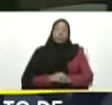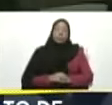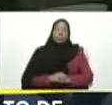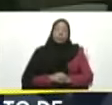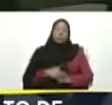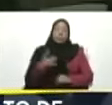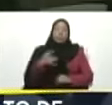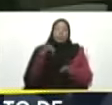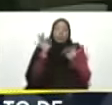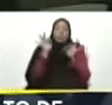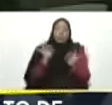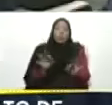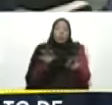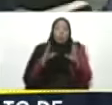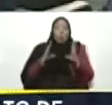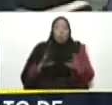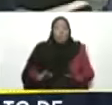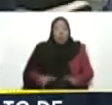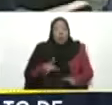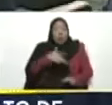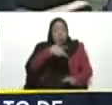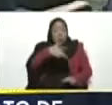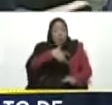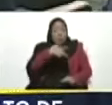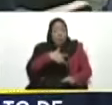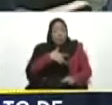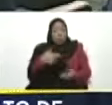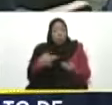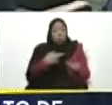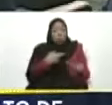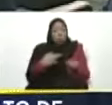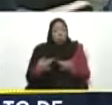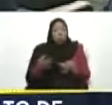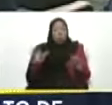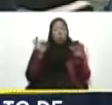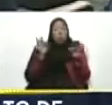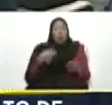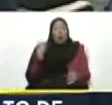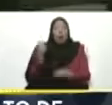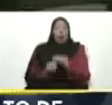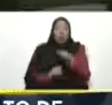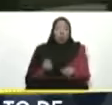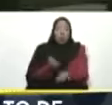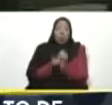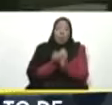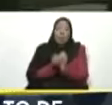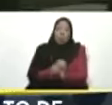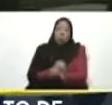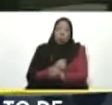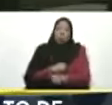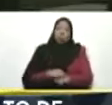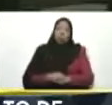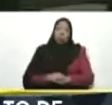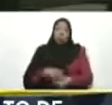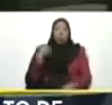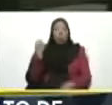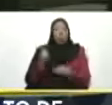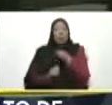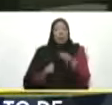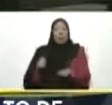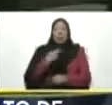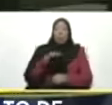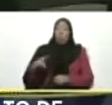Somos eminentemente humanos. Y cuando hacemos las cosas, las hacemos con amor. Las hacemos de